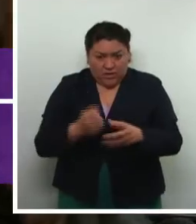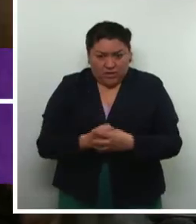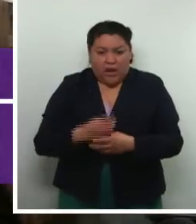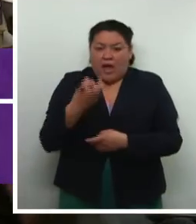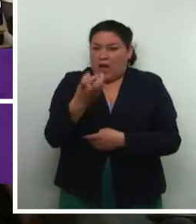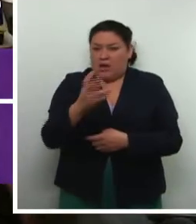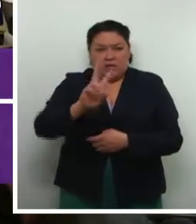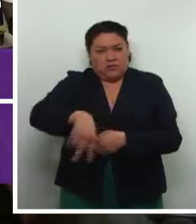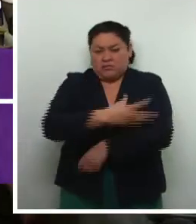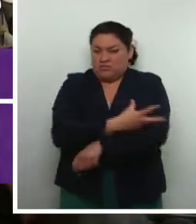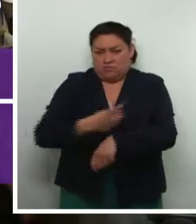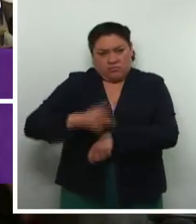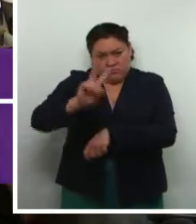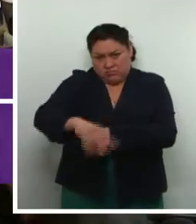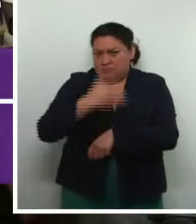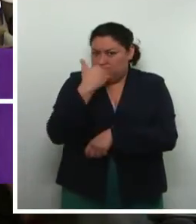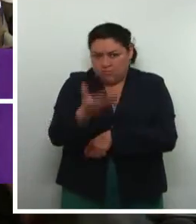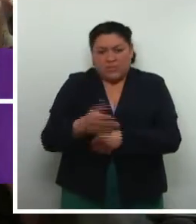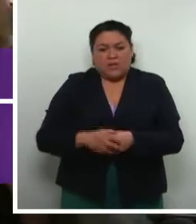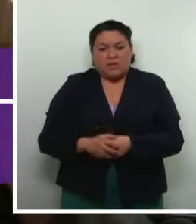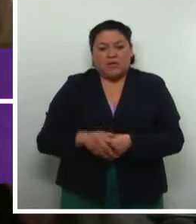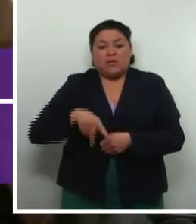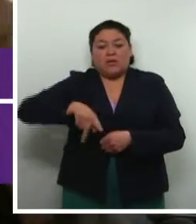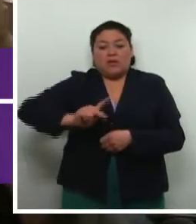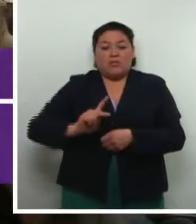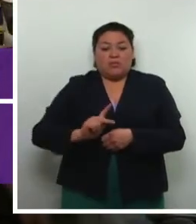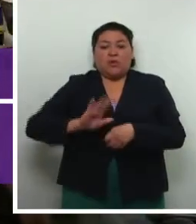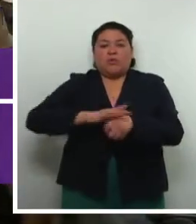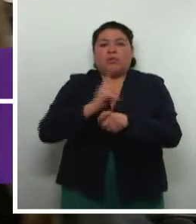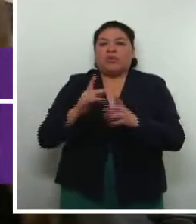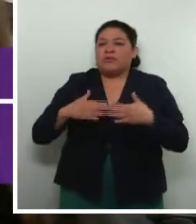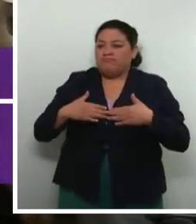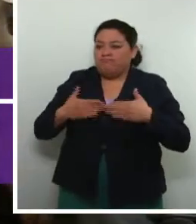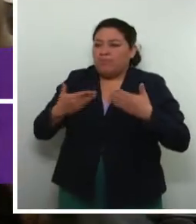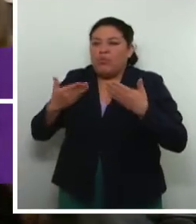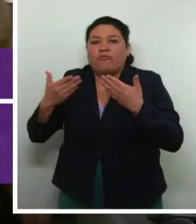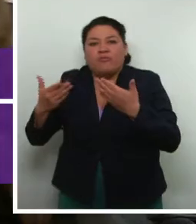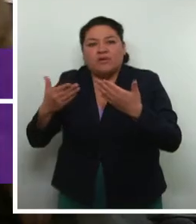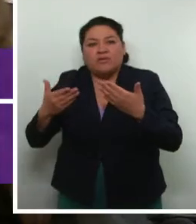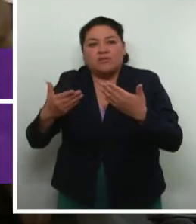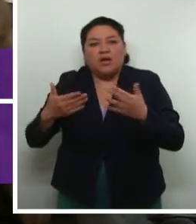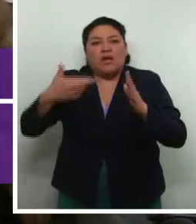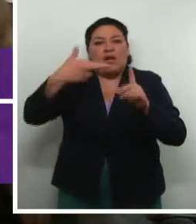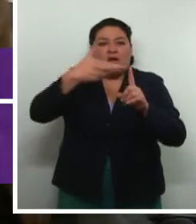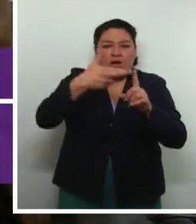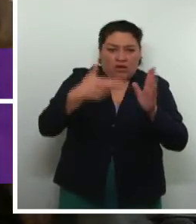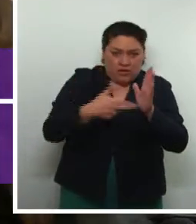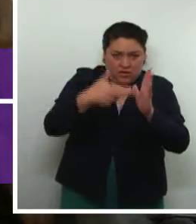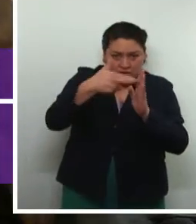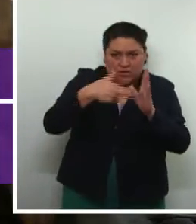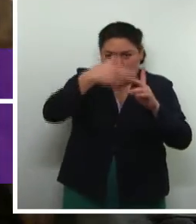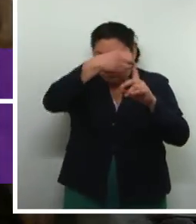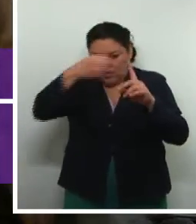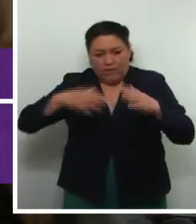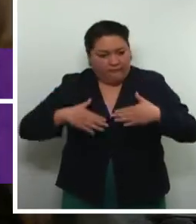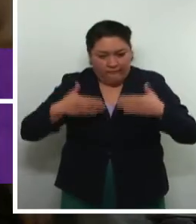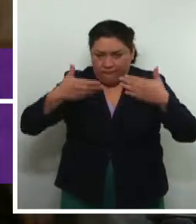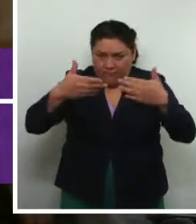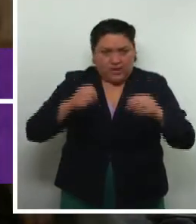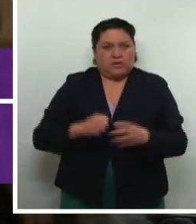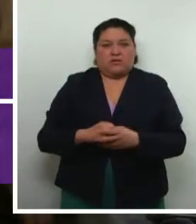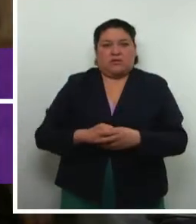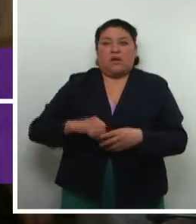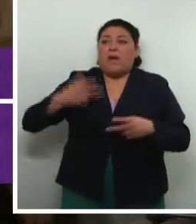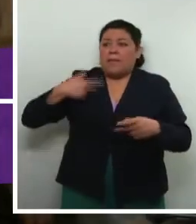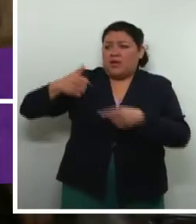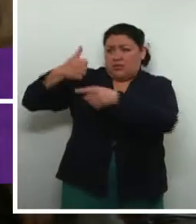tenemos que reconocer, pero porque ha habido confianza en el procedimiento. Con todas nuestras diferencias